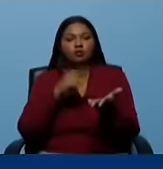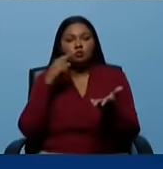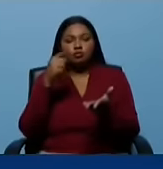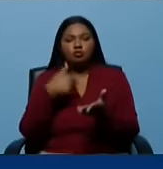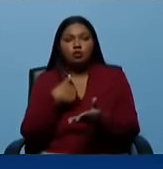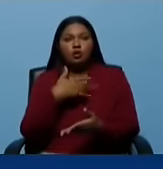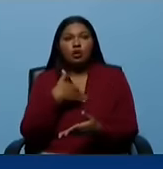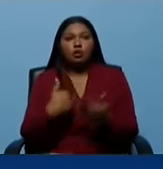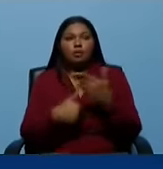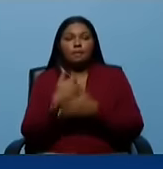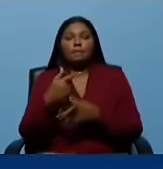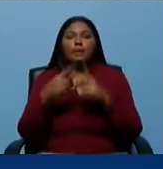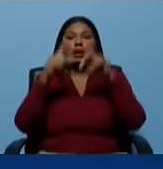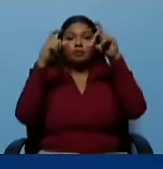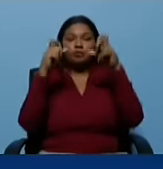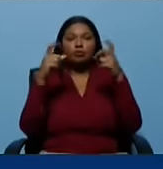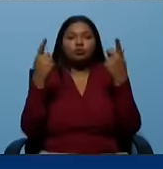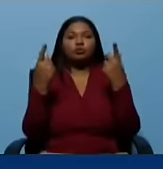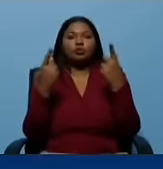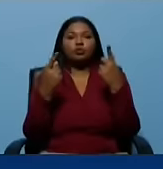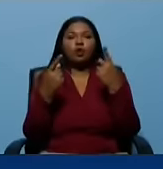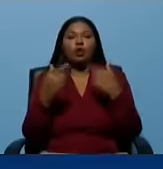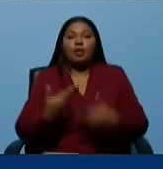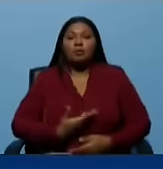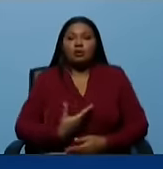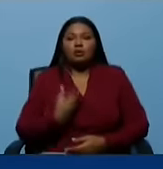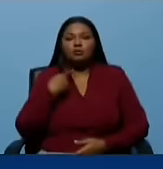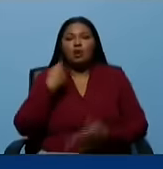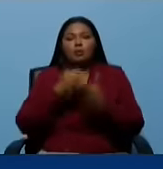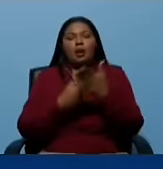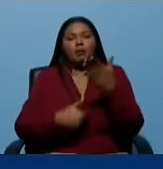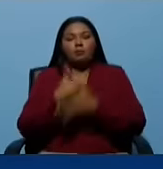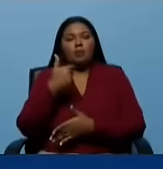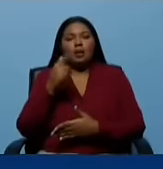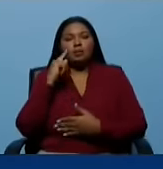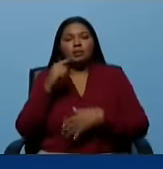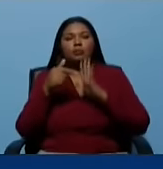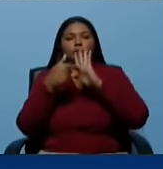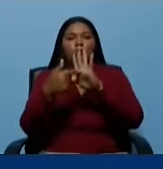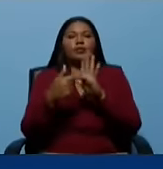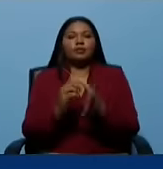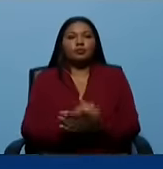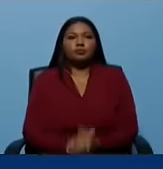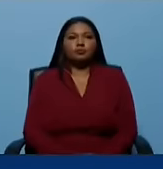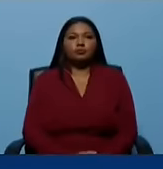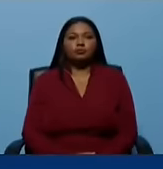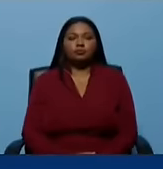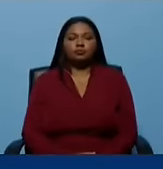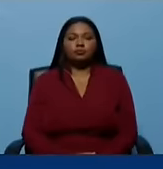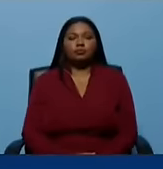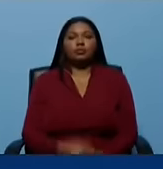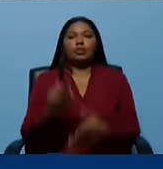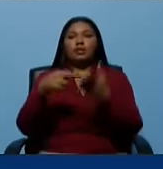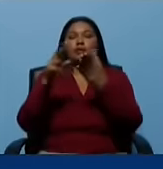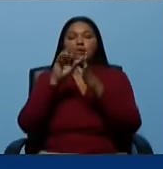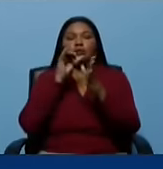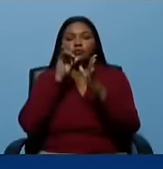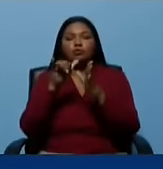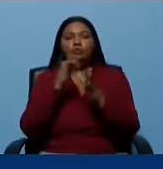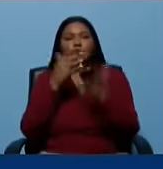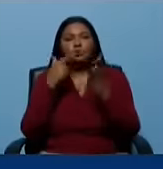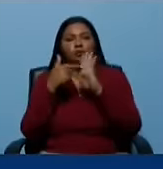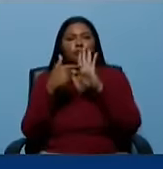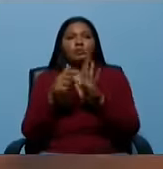más la foto de Michelle caballero Yo le pago meta y va a salir Michel caballero cada tres tres tres tres tres anuncios